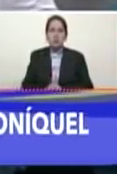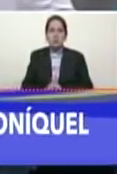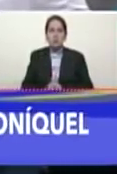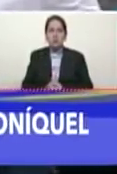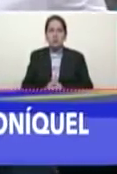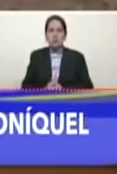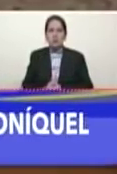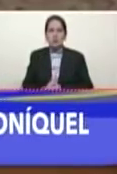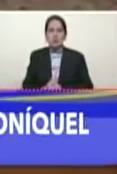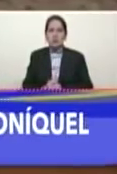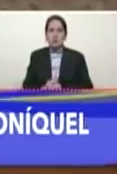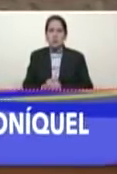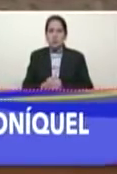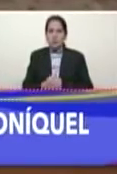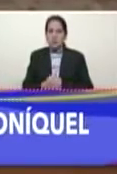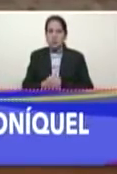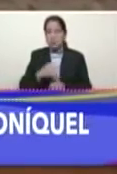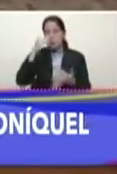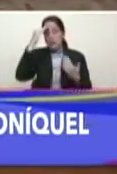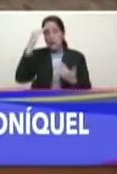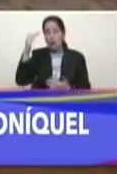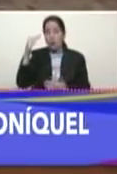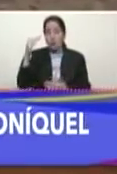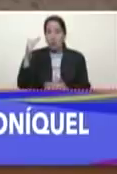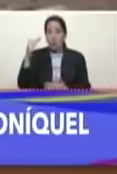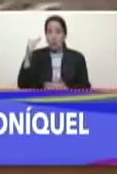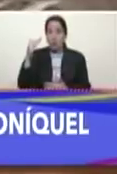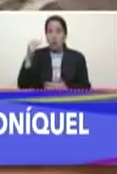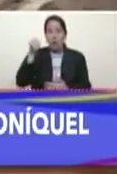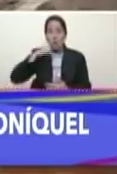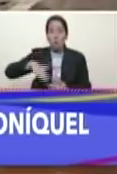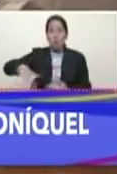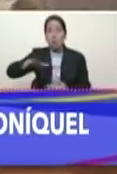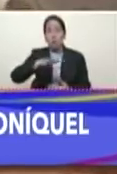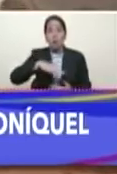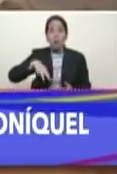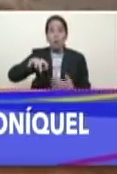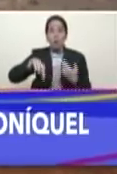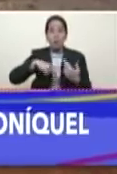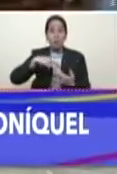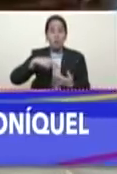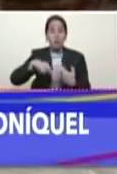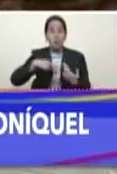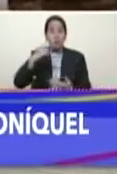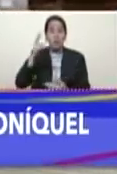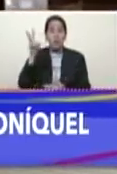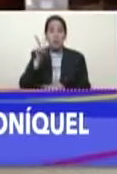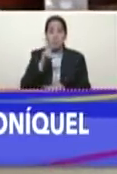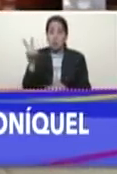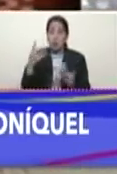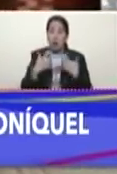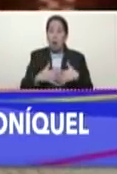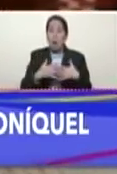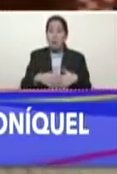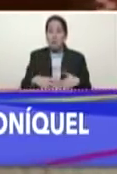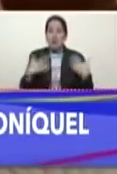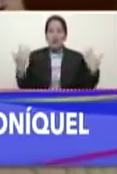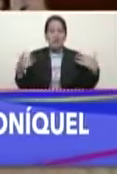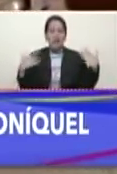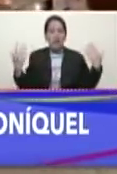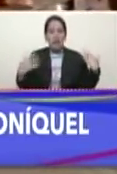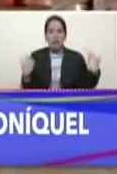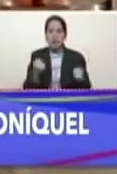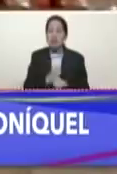Goedendag, meneer presidente. Saludos al pueblo de Venezuela. La empresa Frontmet está muy feliz por trabajar con